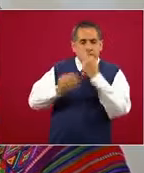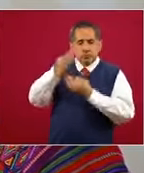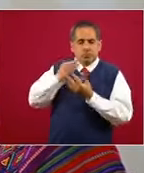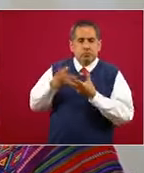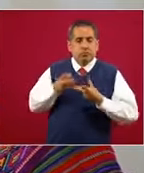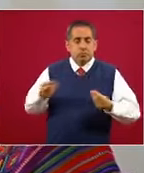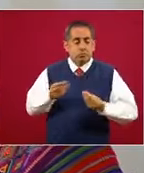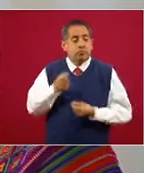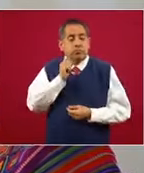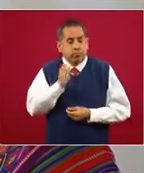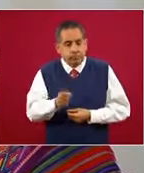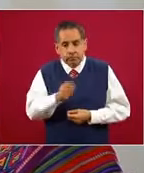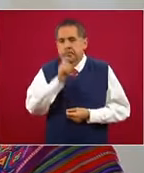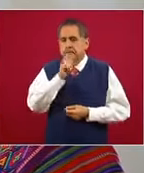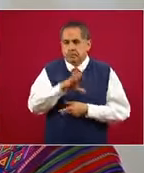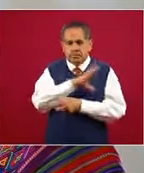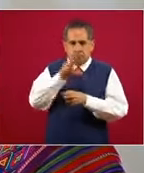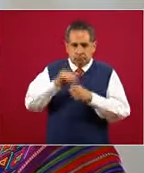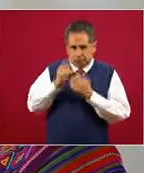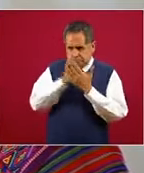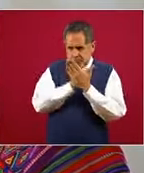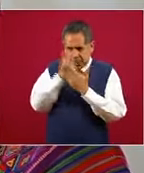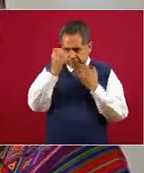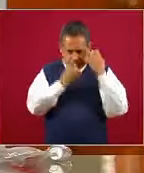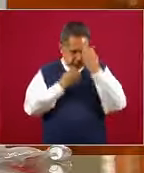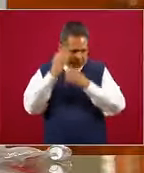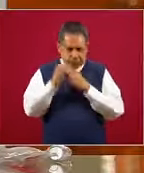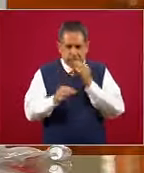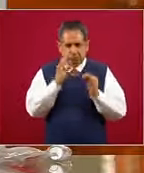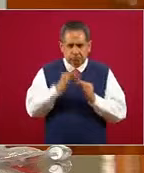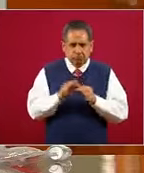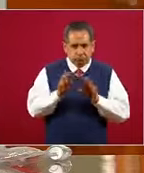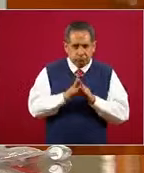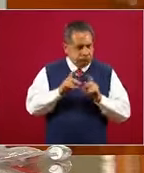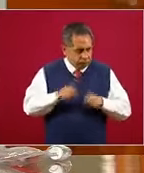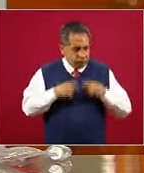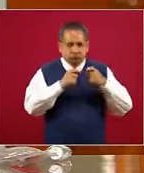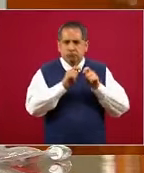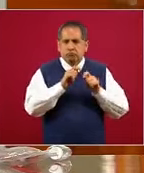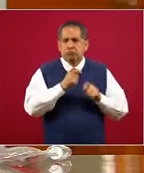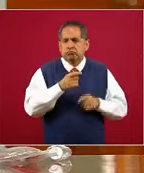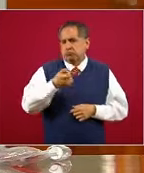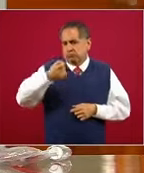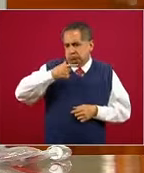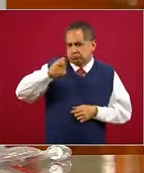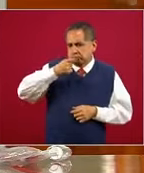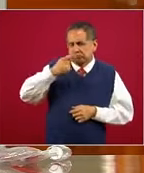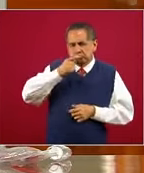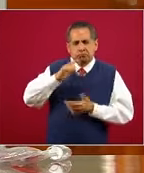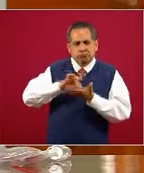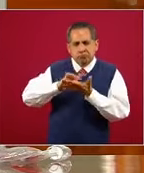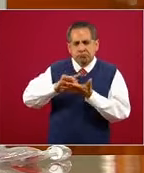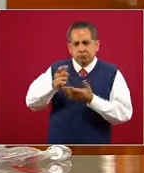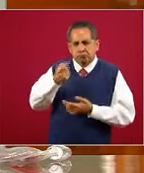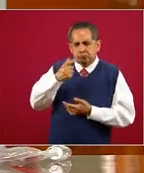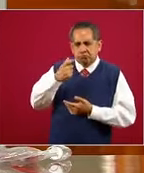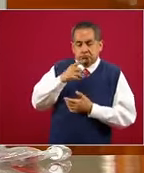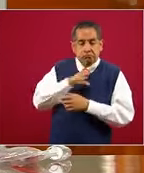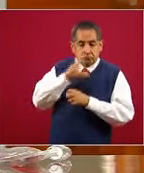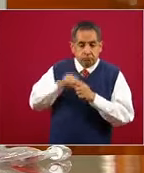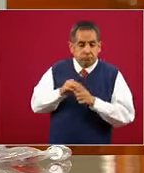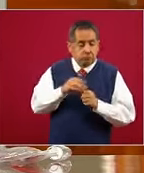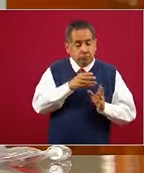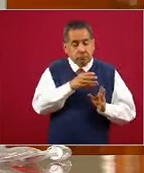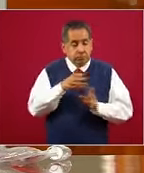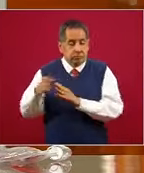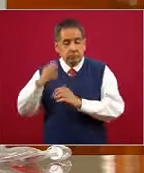tratamiento. Esto también está incluido en el programa y el tratamiento evidentemente, pero después de que termine el tratamiento, a los